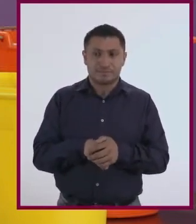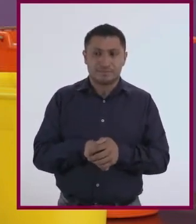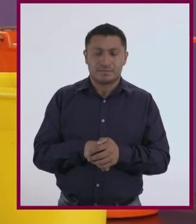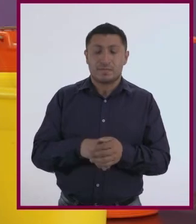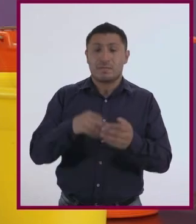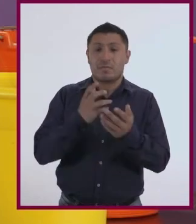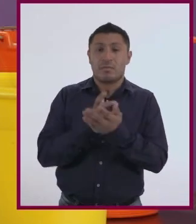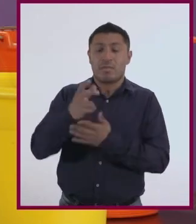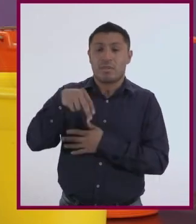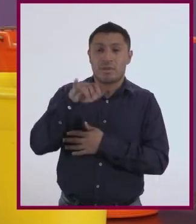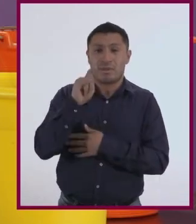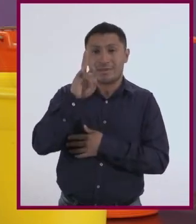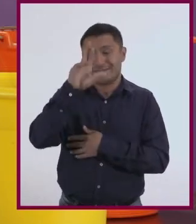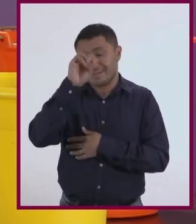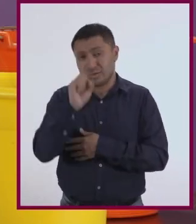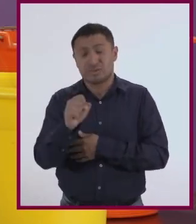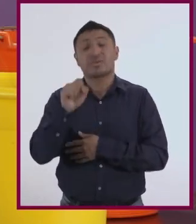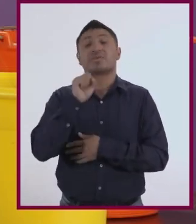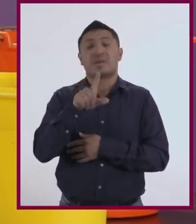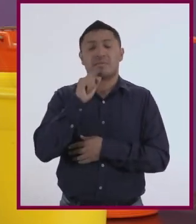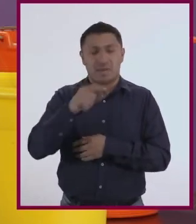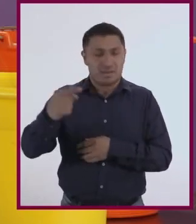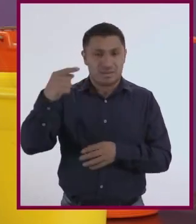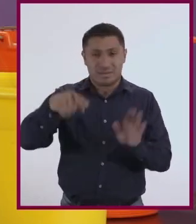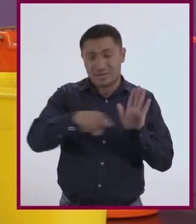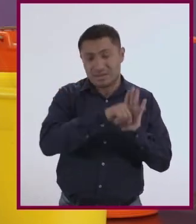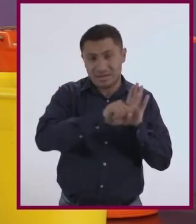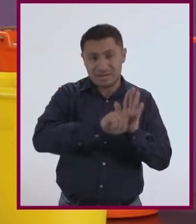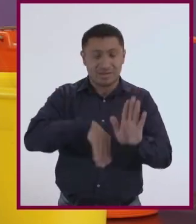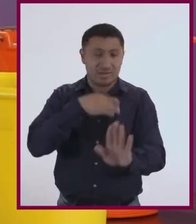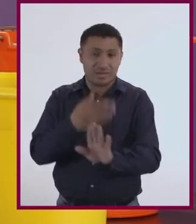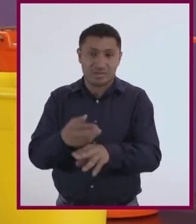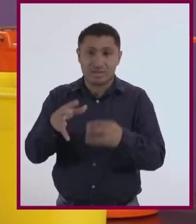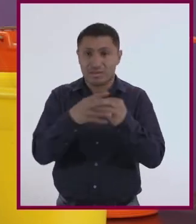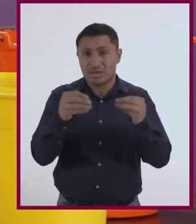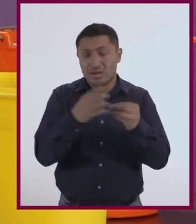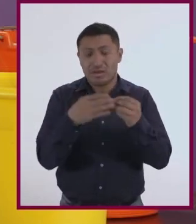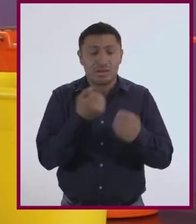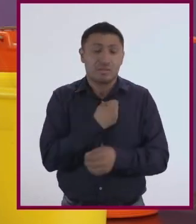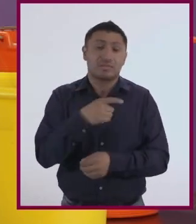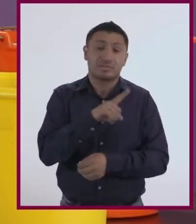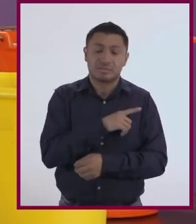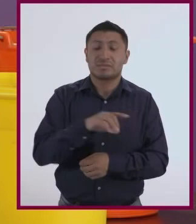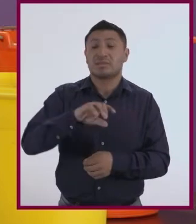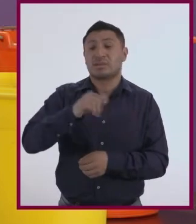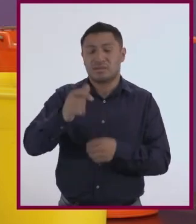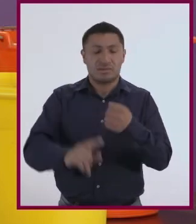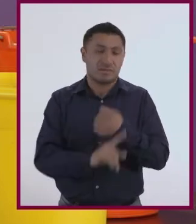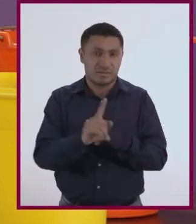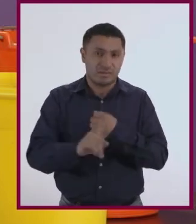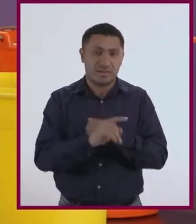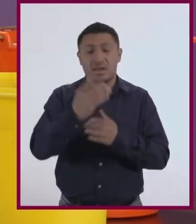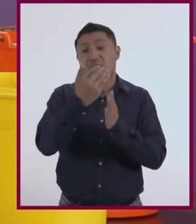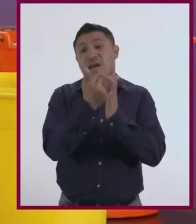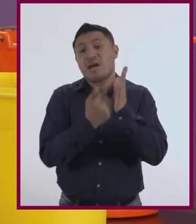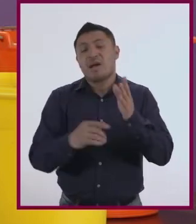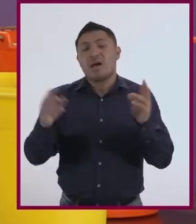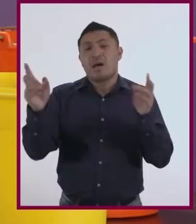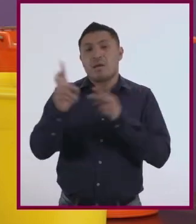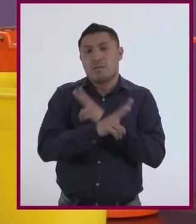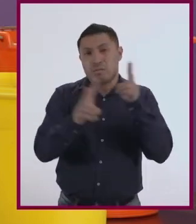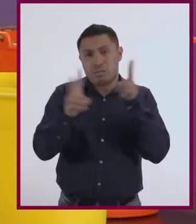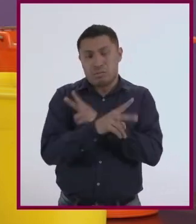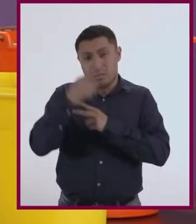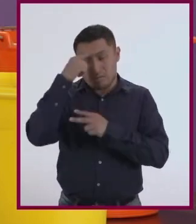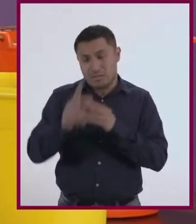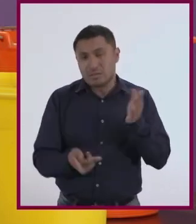El exceso de nitratos también tiene consecuencias negativas sobre la calidad de los frutos y la salud. Otro problema es la reducción del oxígeno